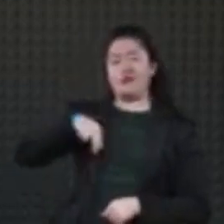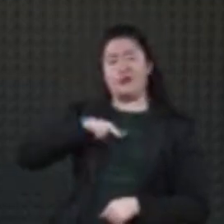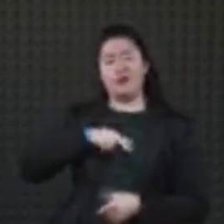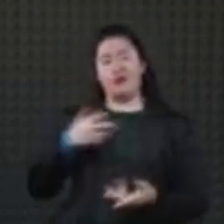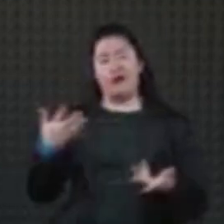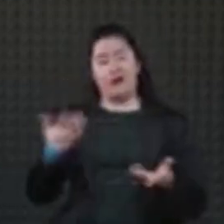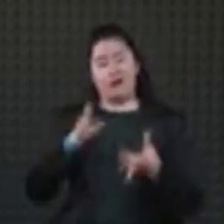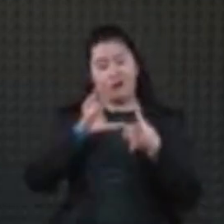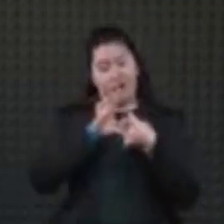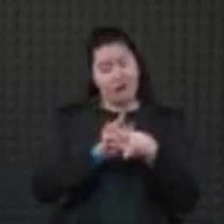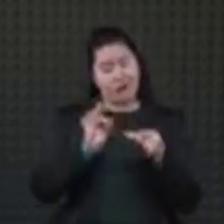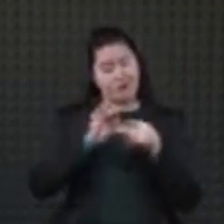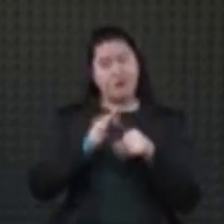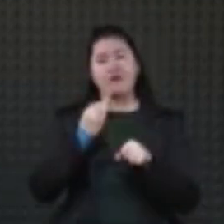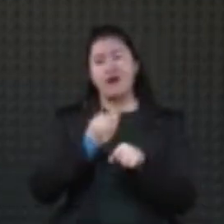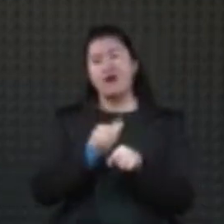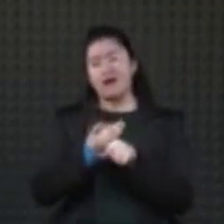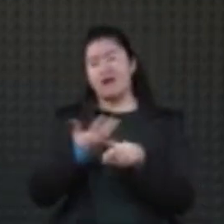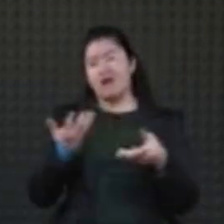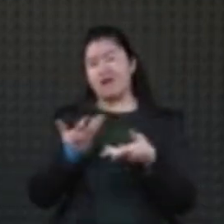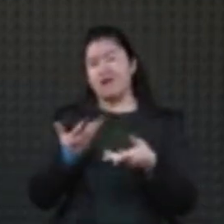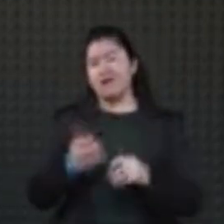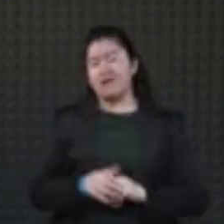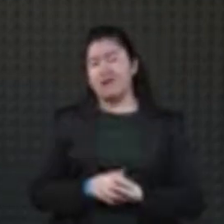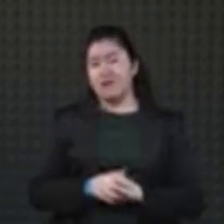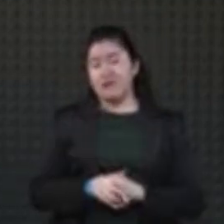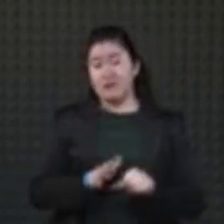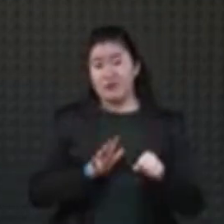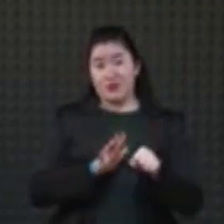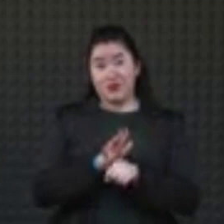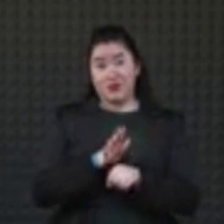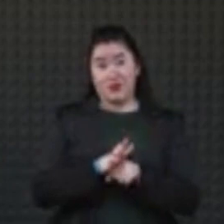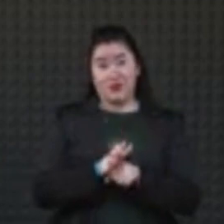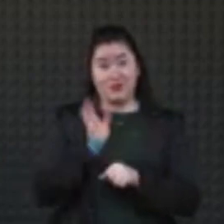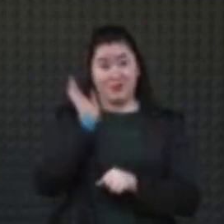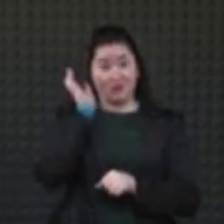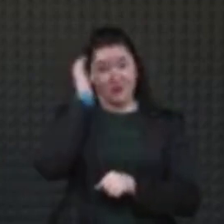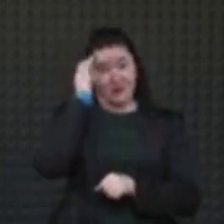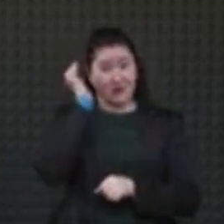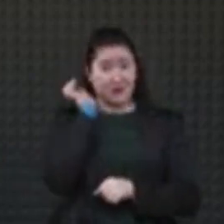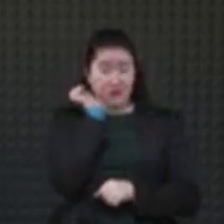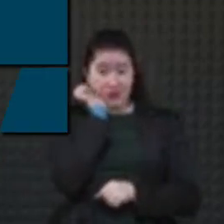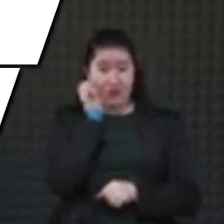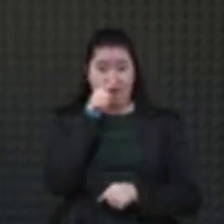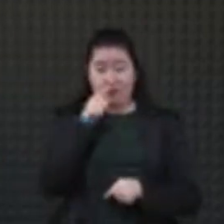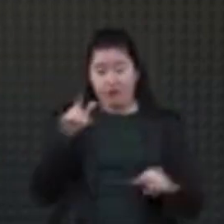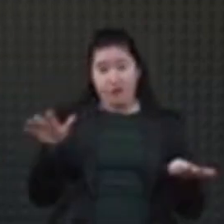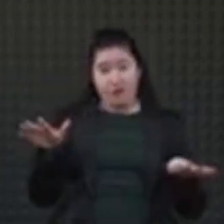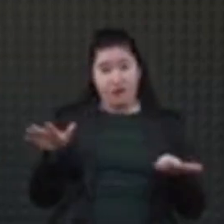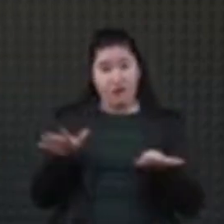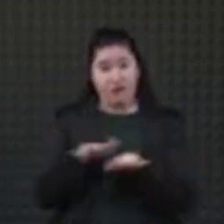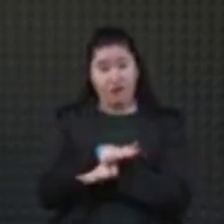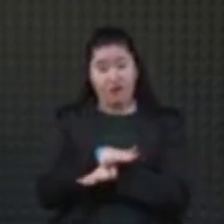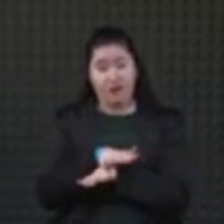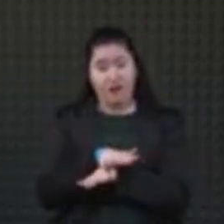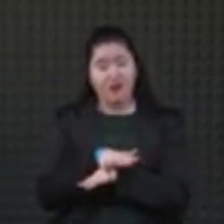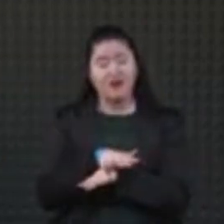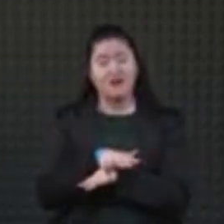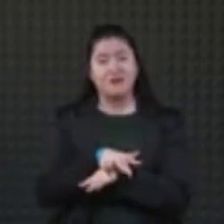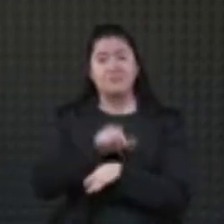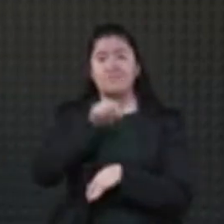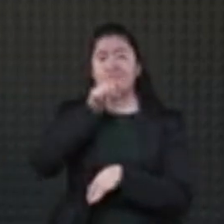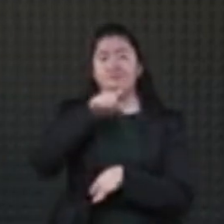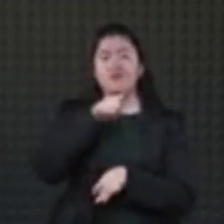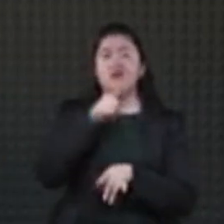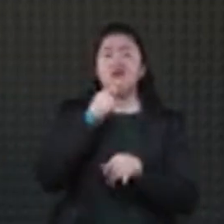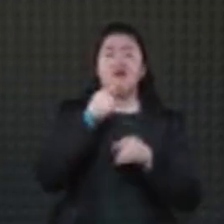Jiménez y Muro, Ermila Galindo, Elvia Carrillo Puerto y Juana Belén Gutiérrez. Los monumentos, las